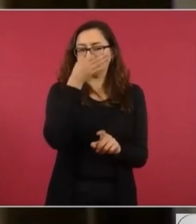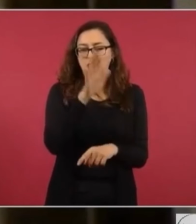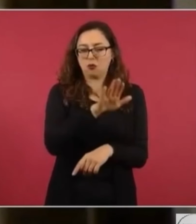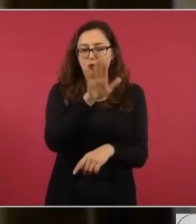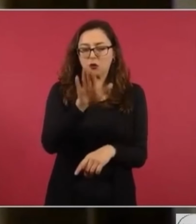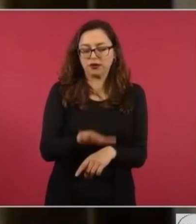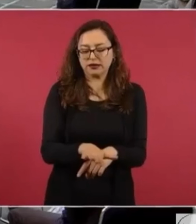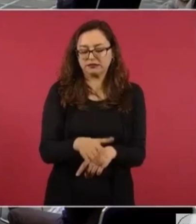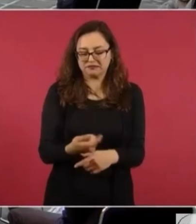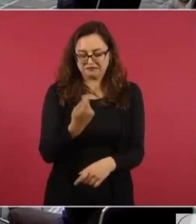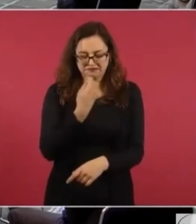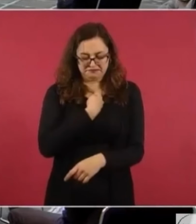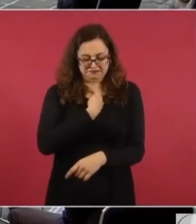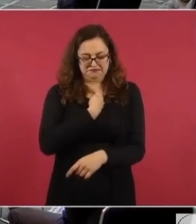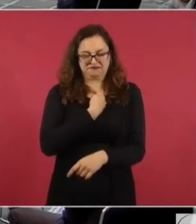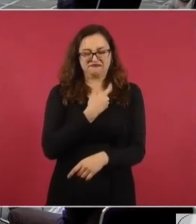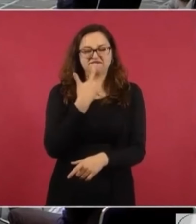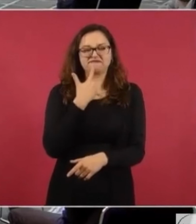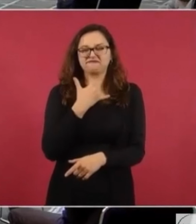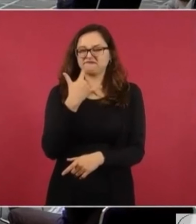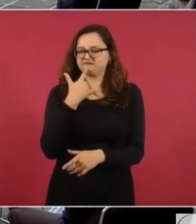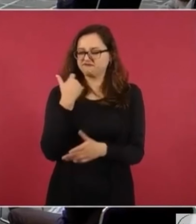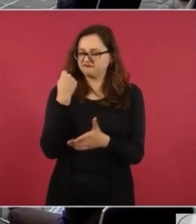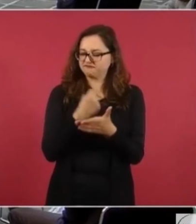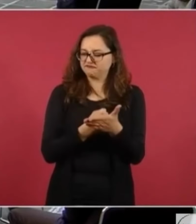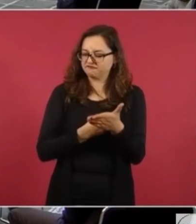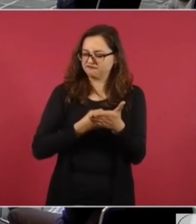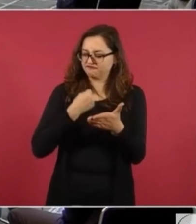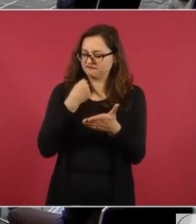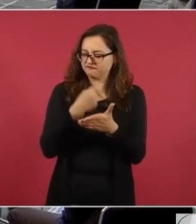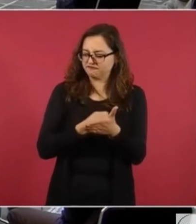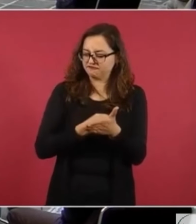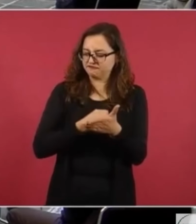como un luchador, que eso fue